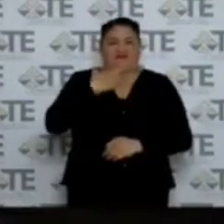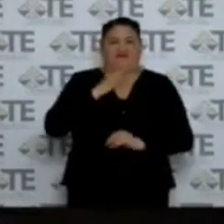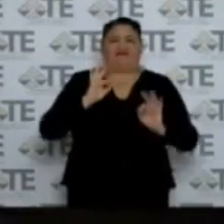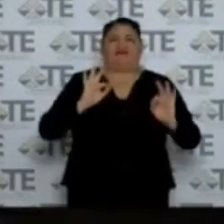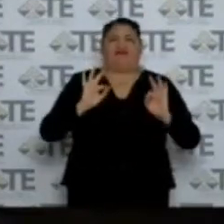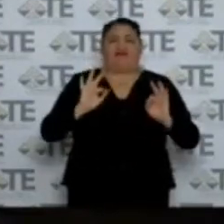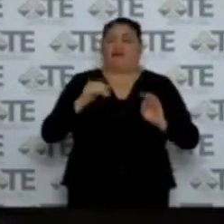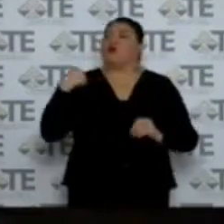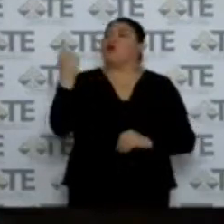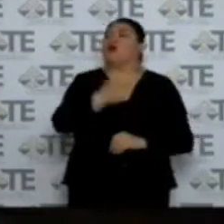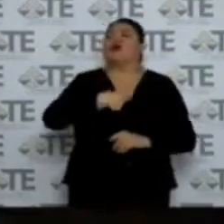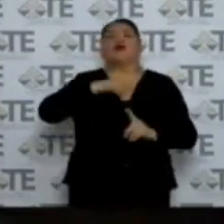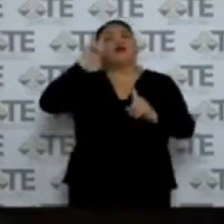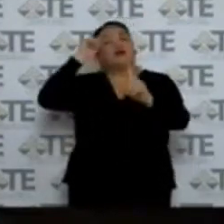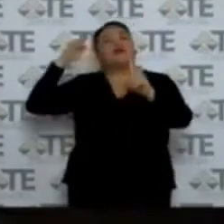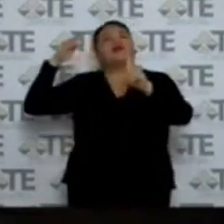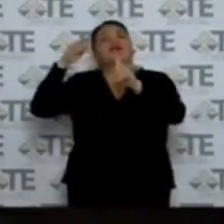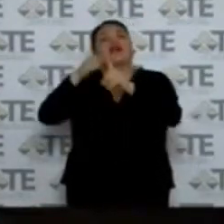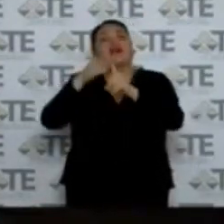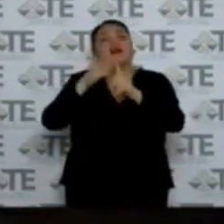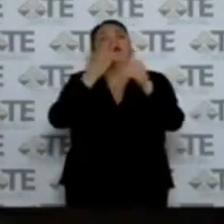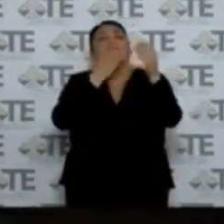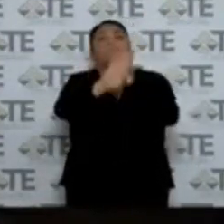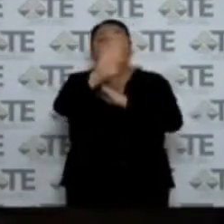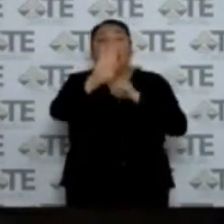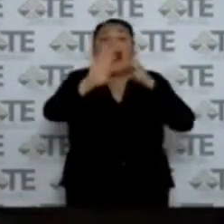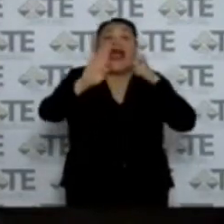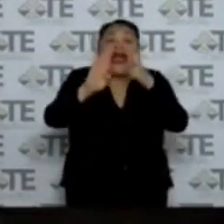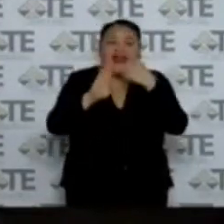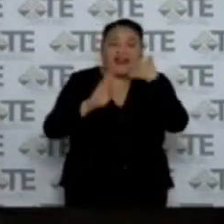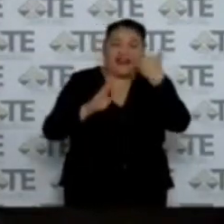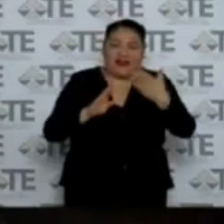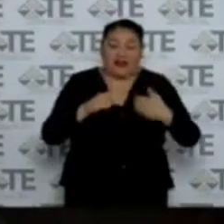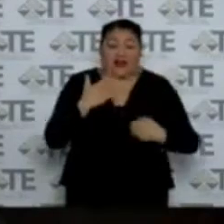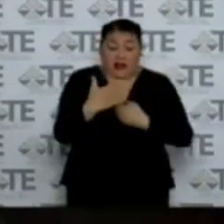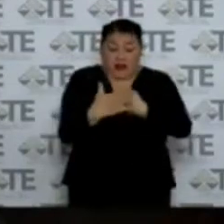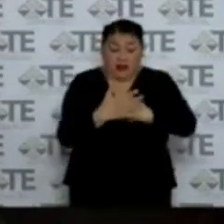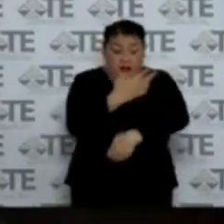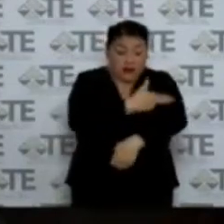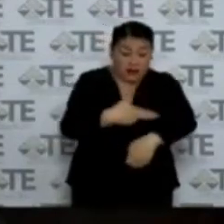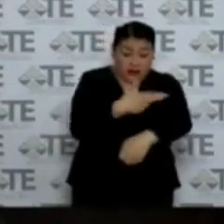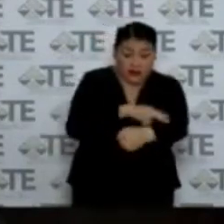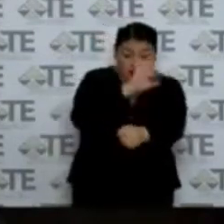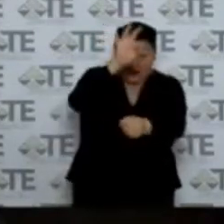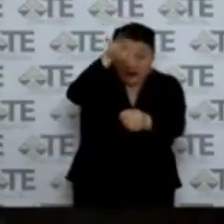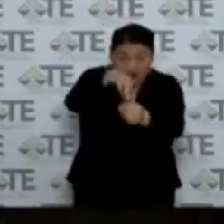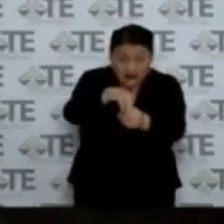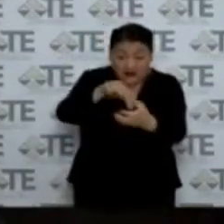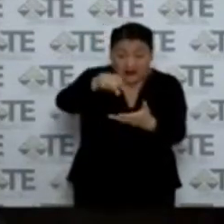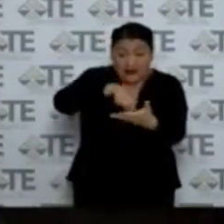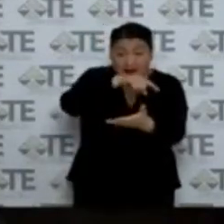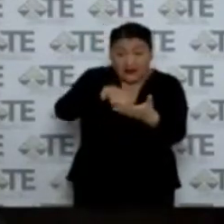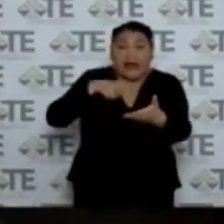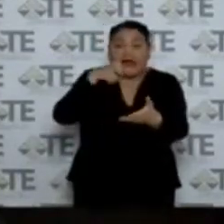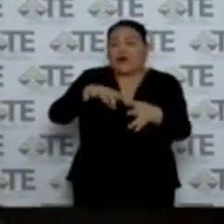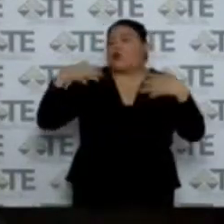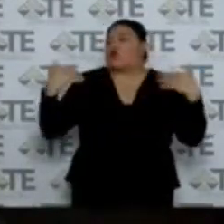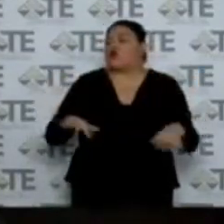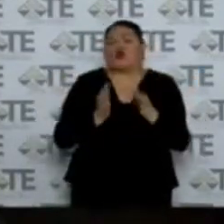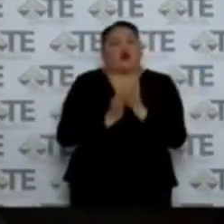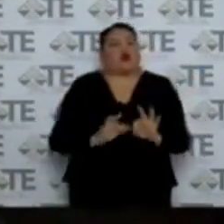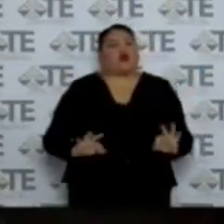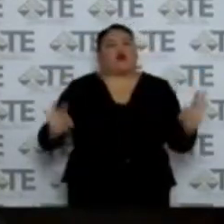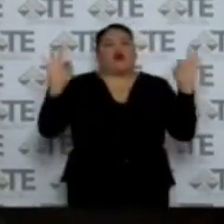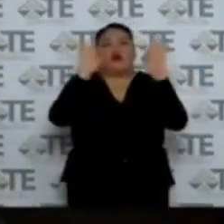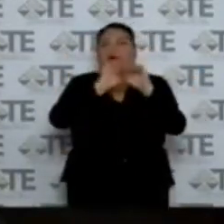todos buscamos, que después de nuestra próxima jornada electoral, que va a ser histórica porque